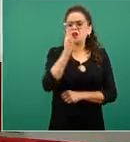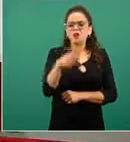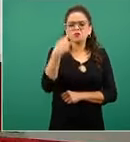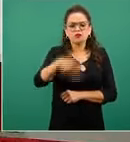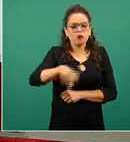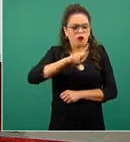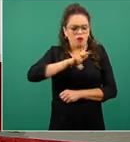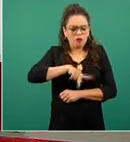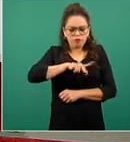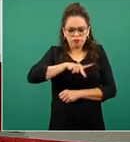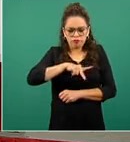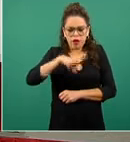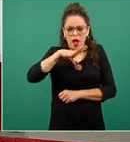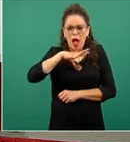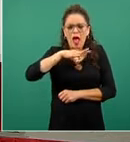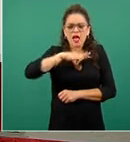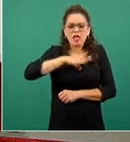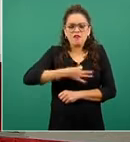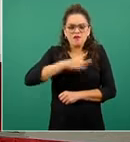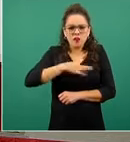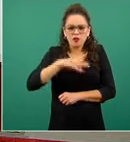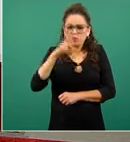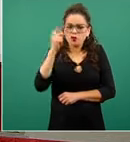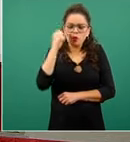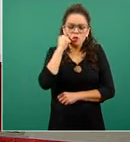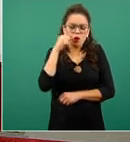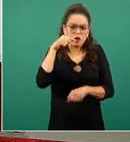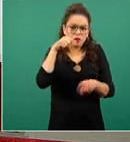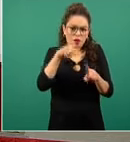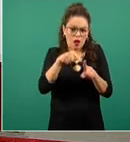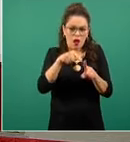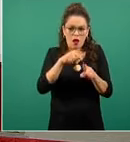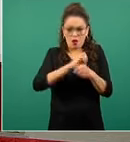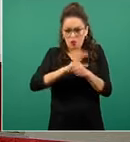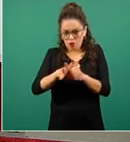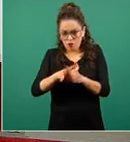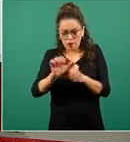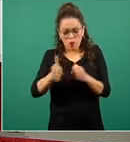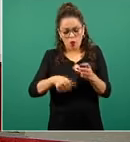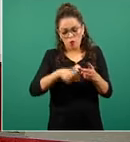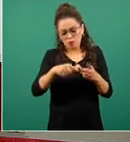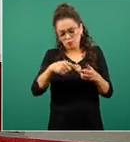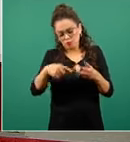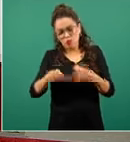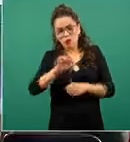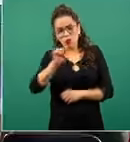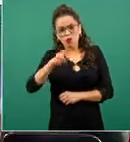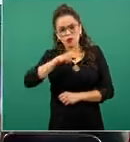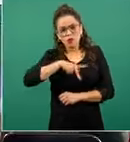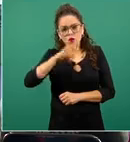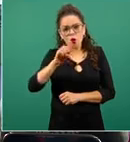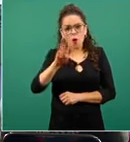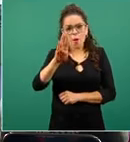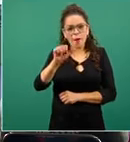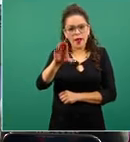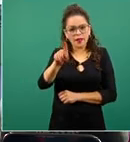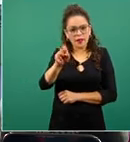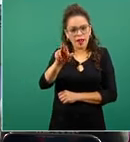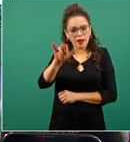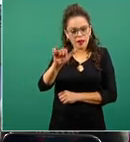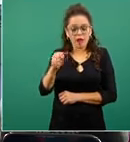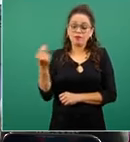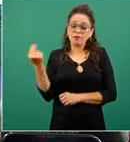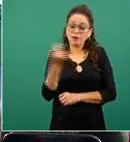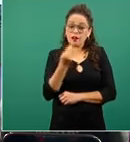esté causándole su infección, sea COVID o sea algún otro virus o alguna otra bacteria, finalmente requirieron